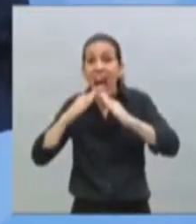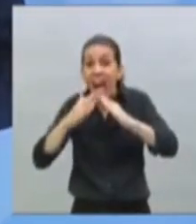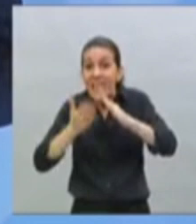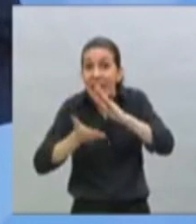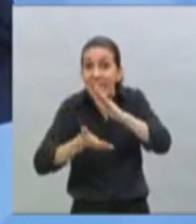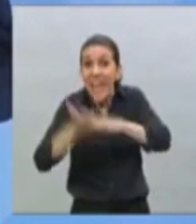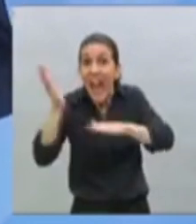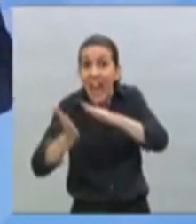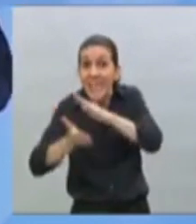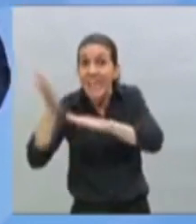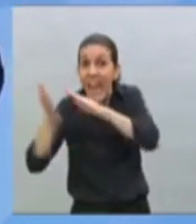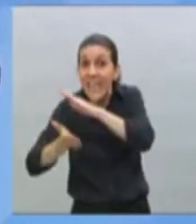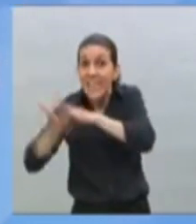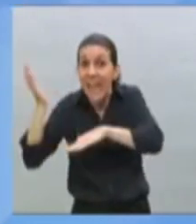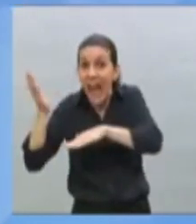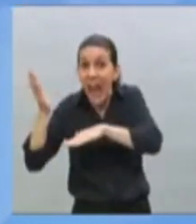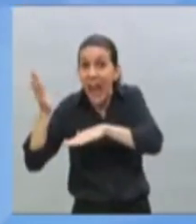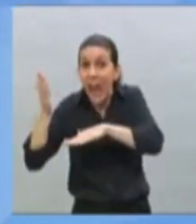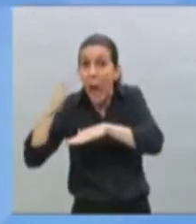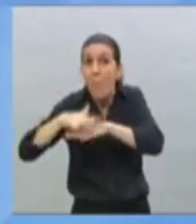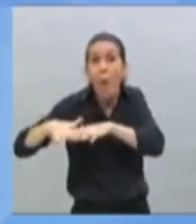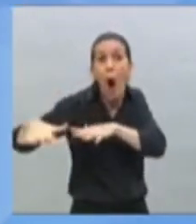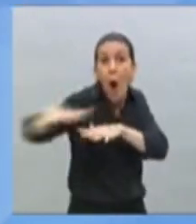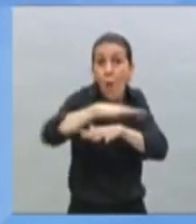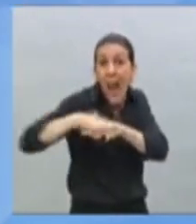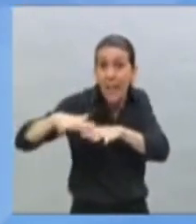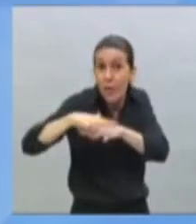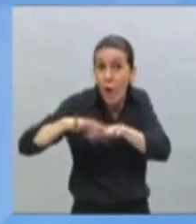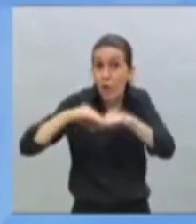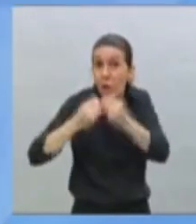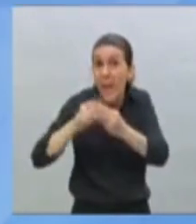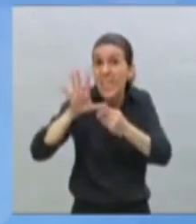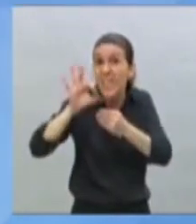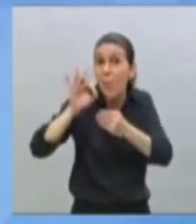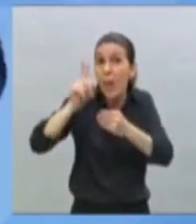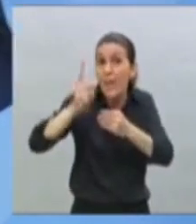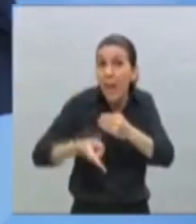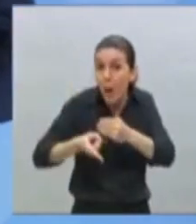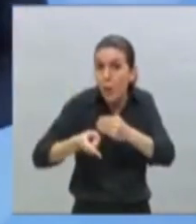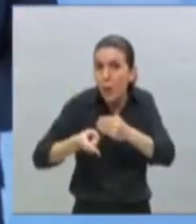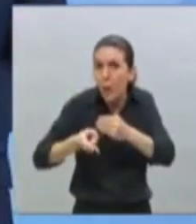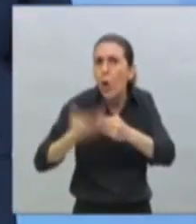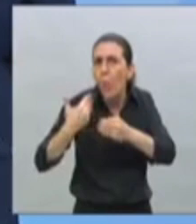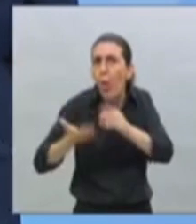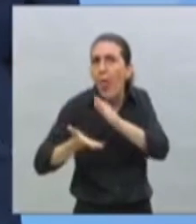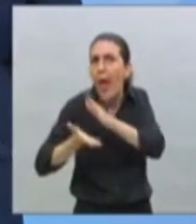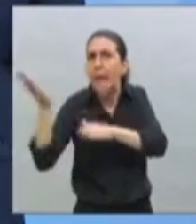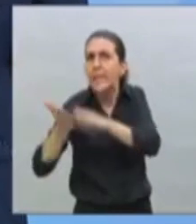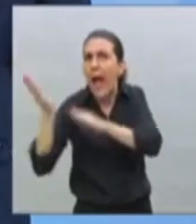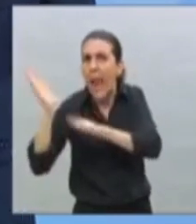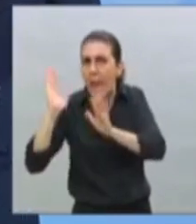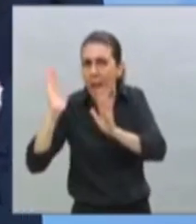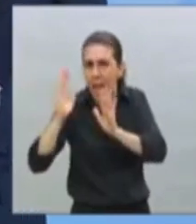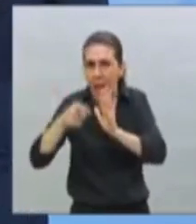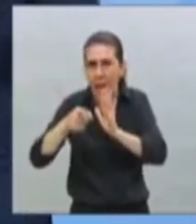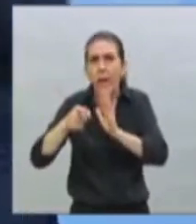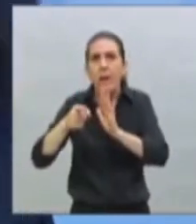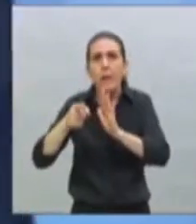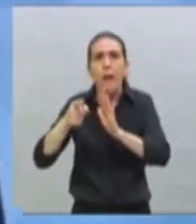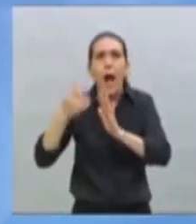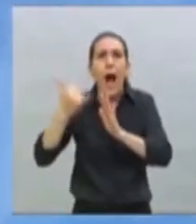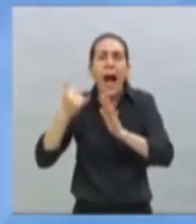del 50% de la población del lugar pueda movilizarse. Ahí hay una cuestión objetiva.